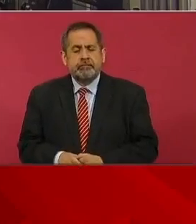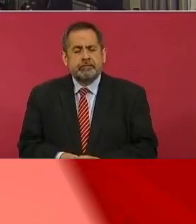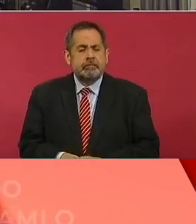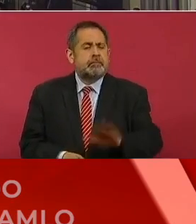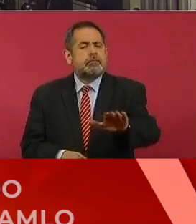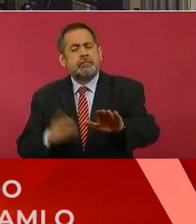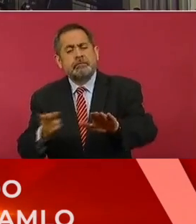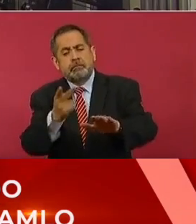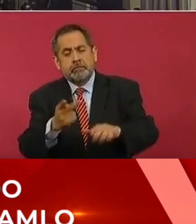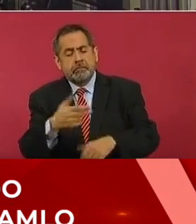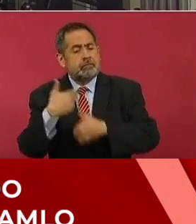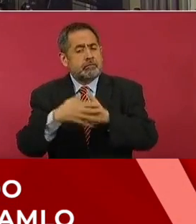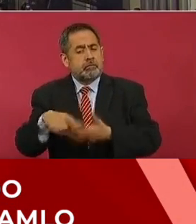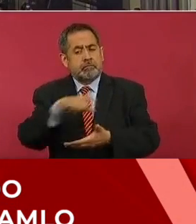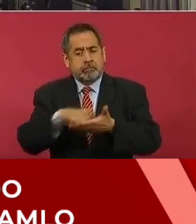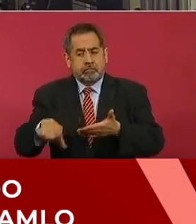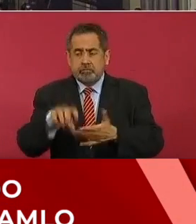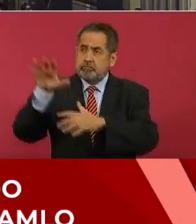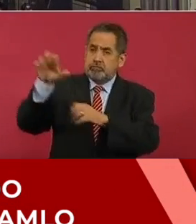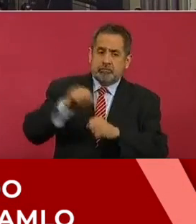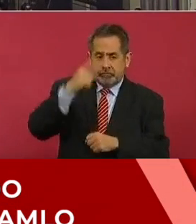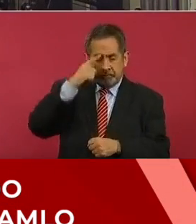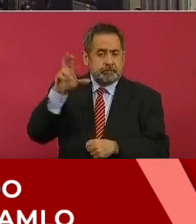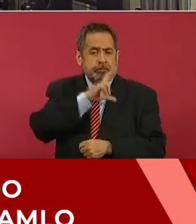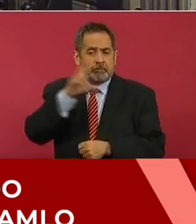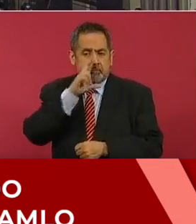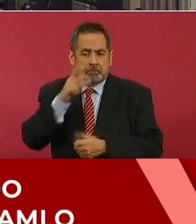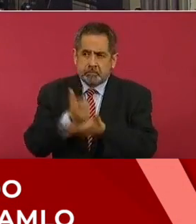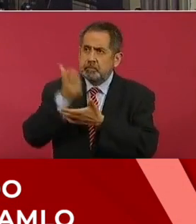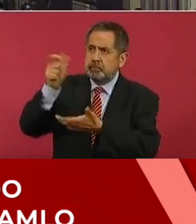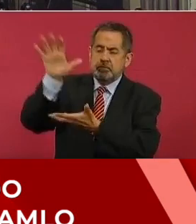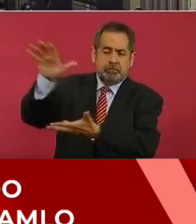¿Ya comprando fertilizantes a Rusia? Sí,